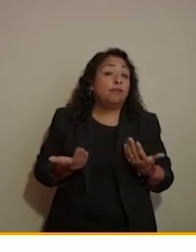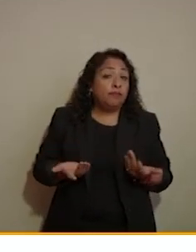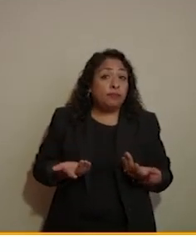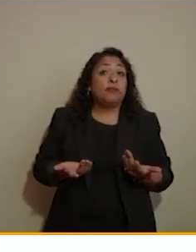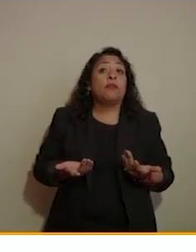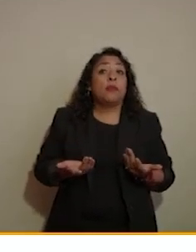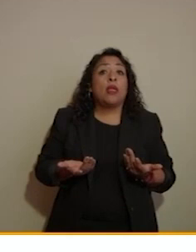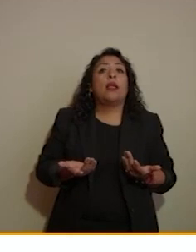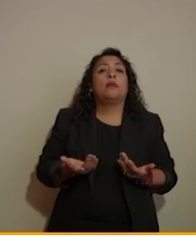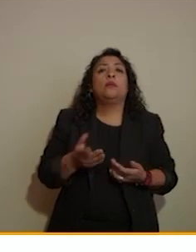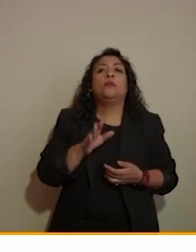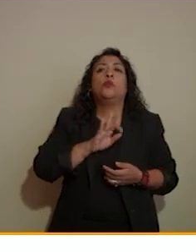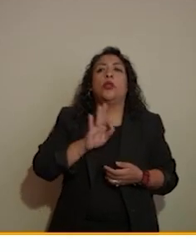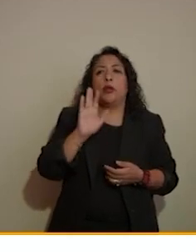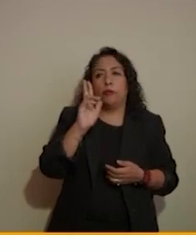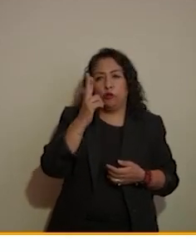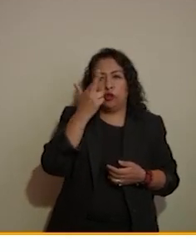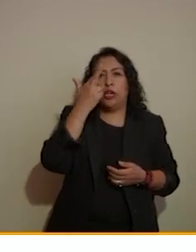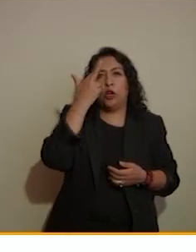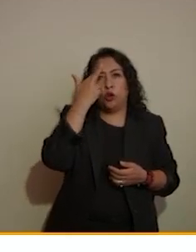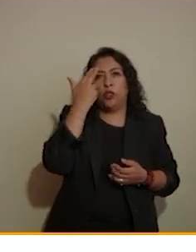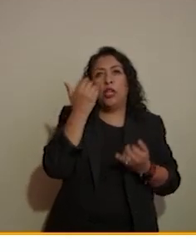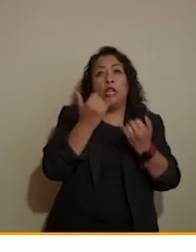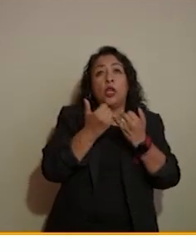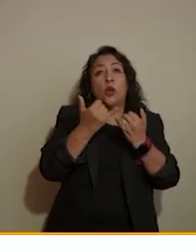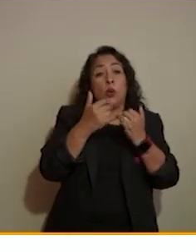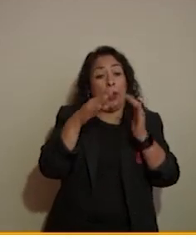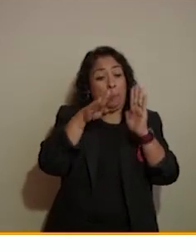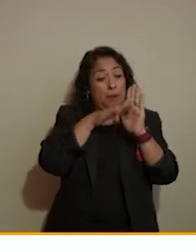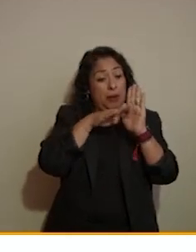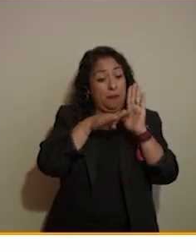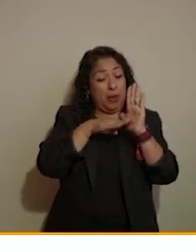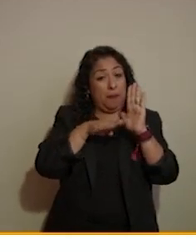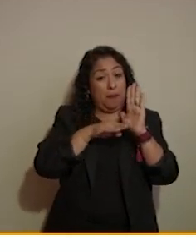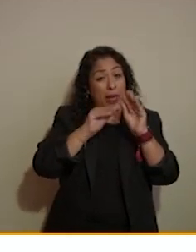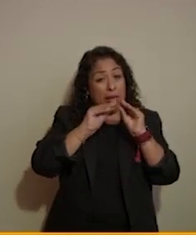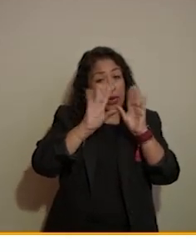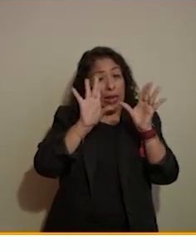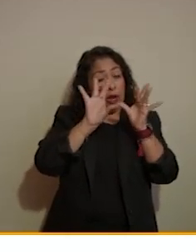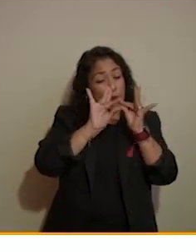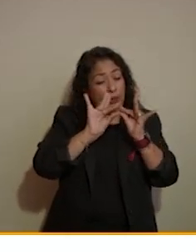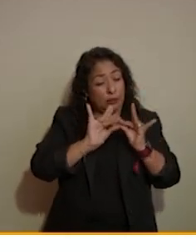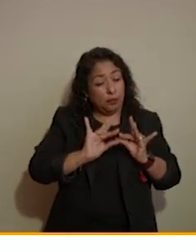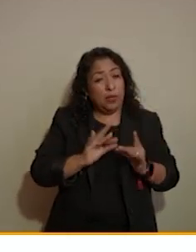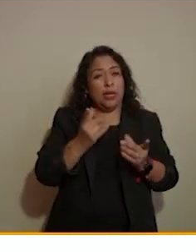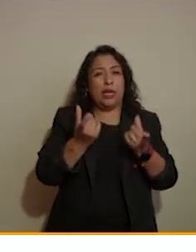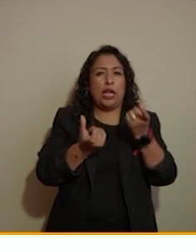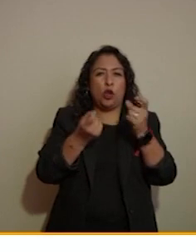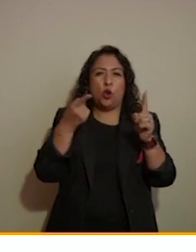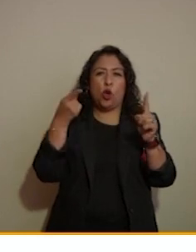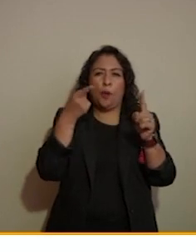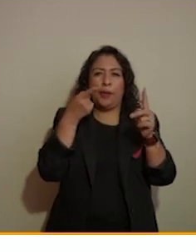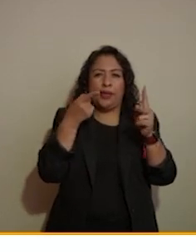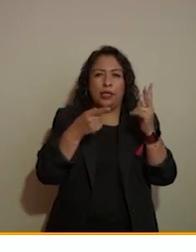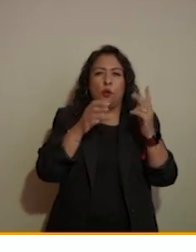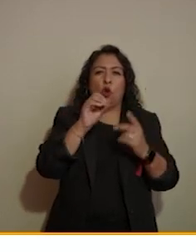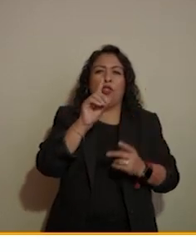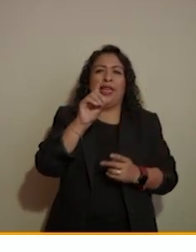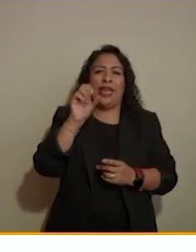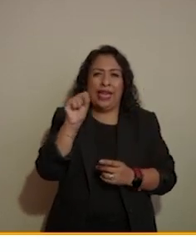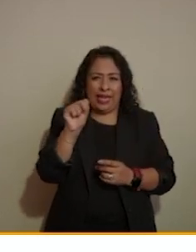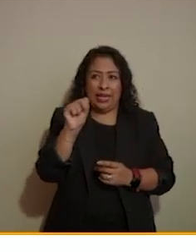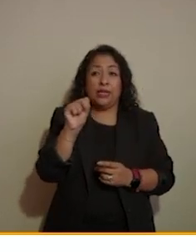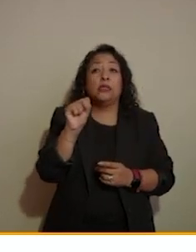podemos recordar también que en la agenda se puntualiza de manera muy específica algunos objetivos de desarrollo